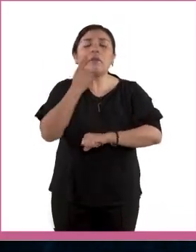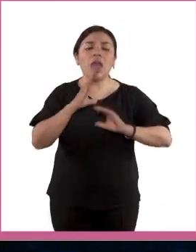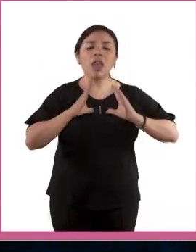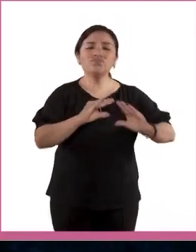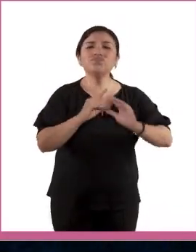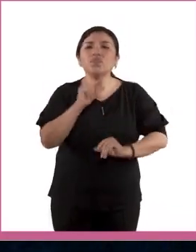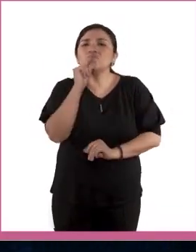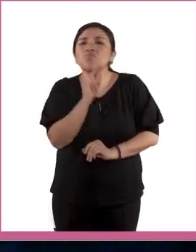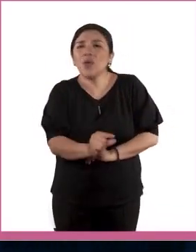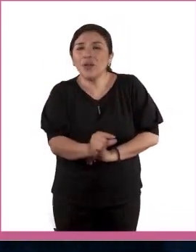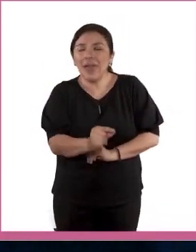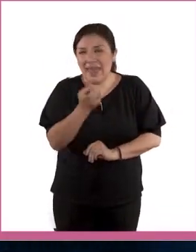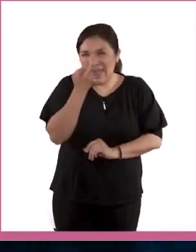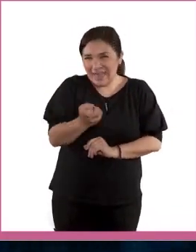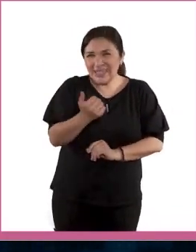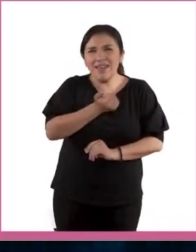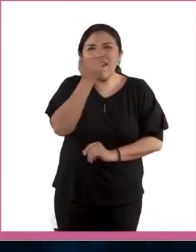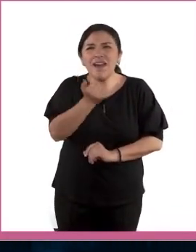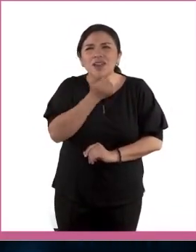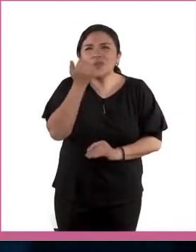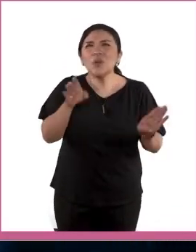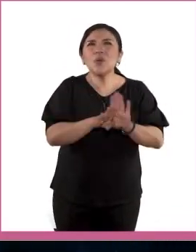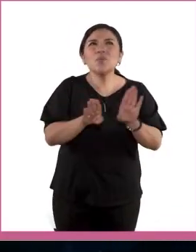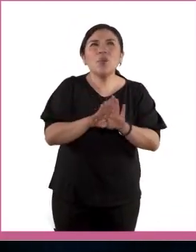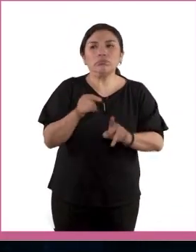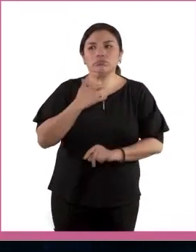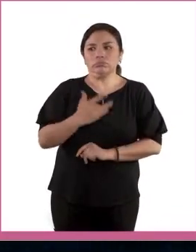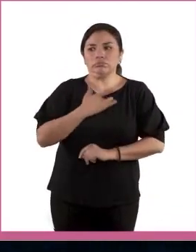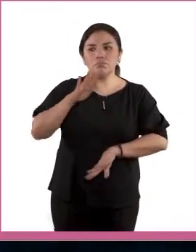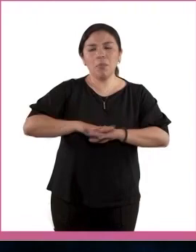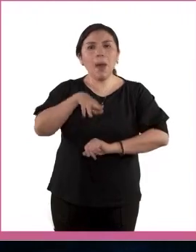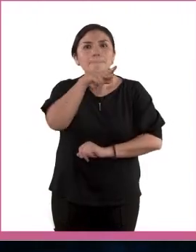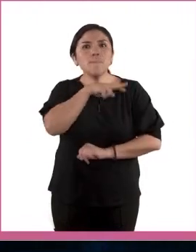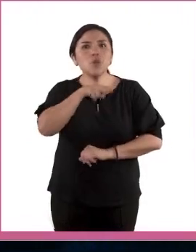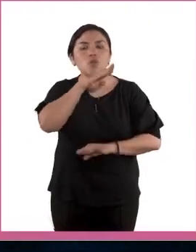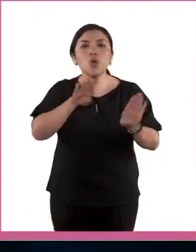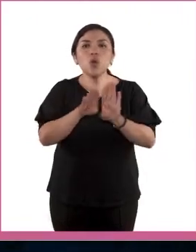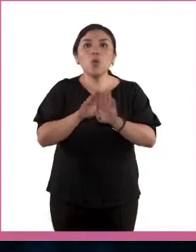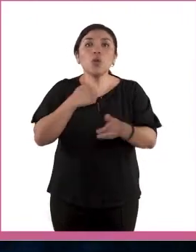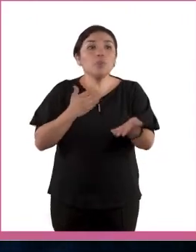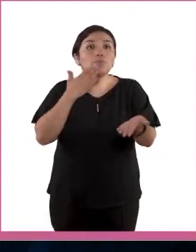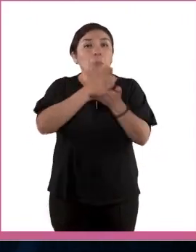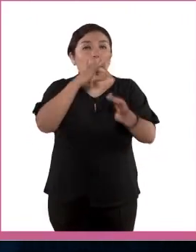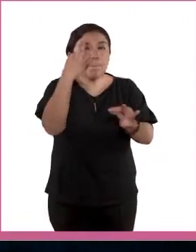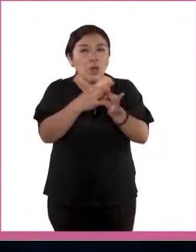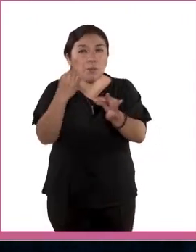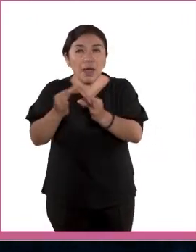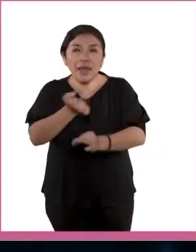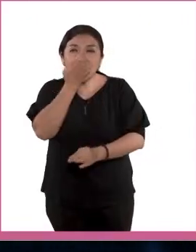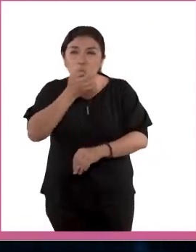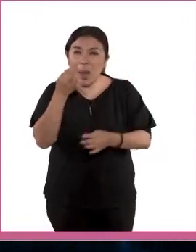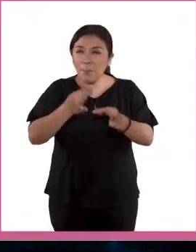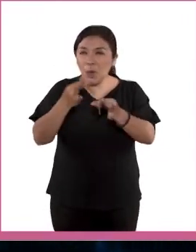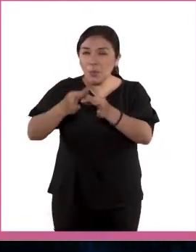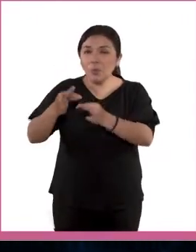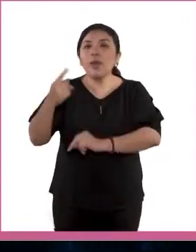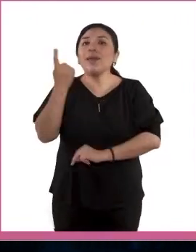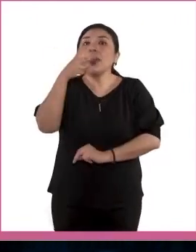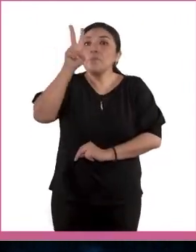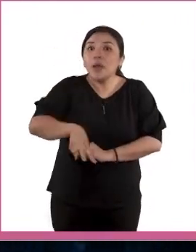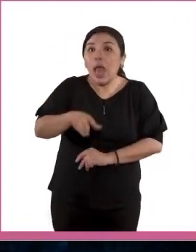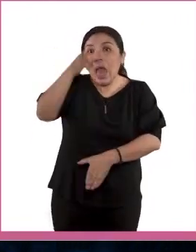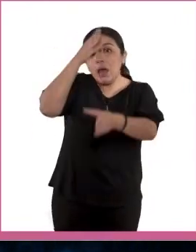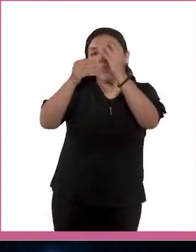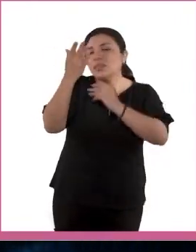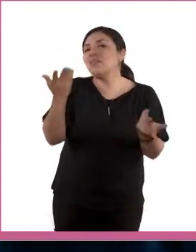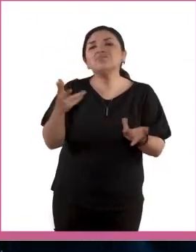por enseñar. El alumno a veces también nos preocupamos más por asistir, por cumplir, que